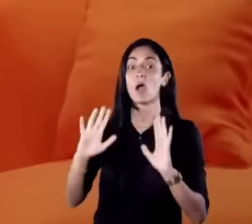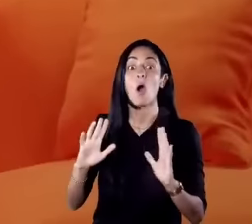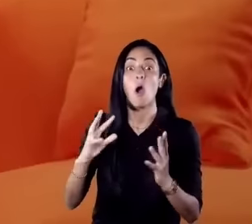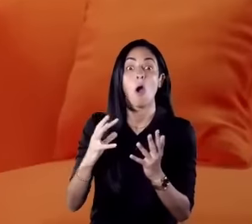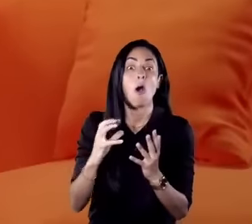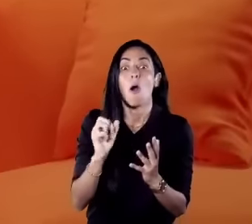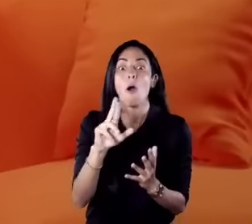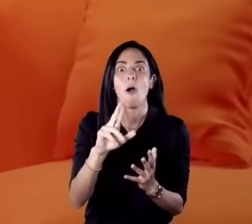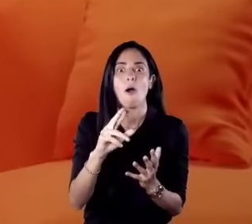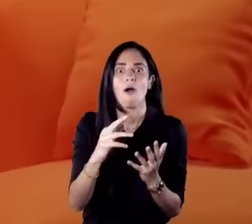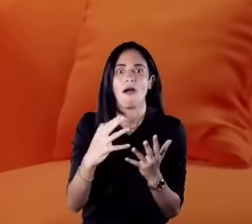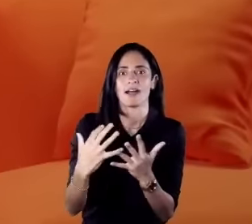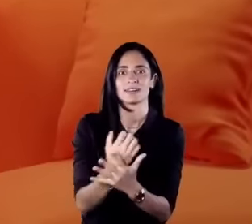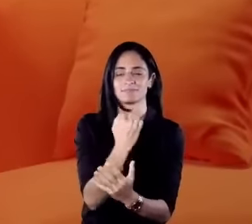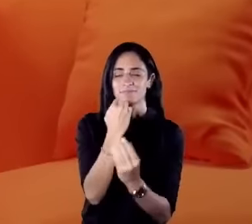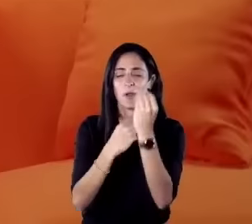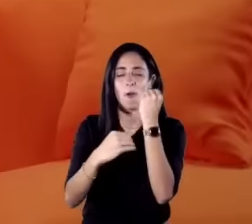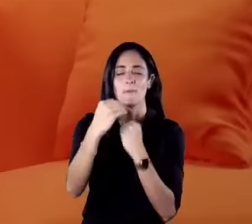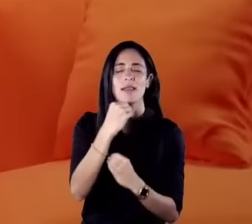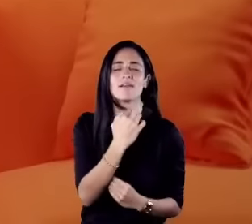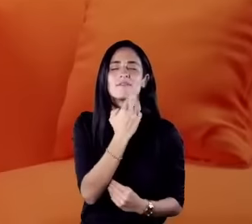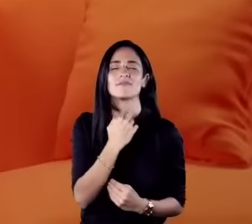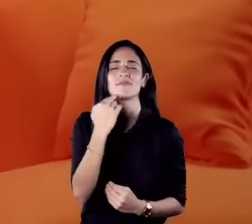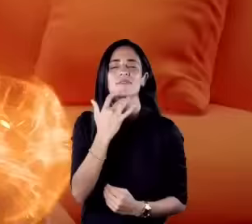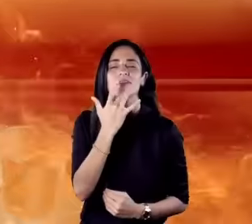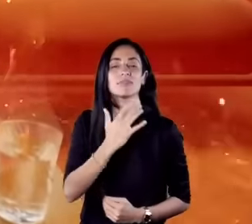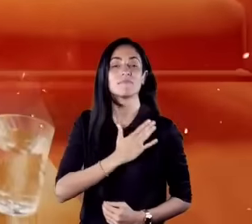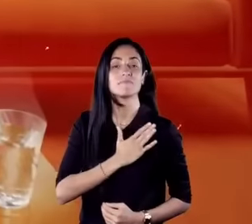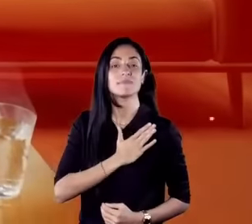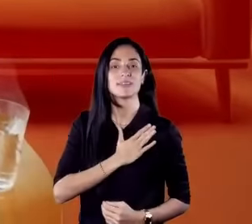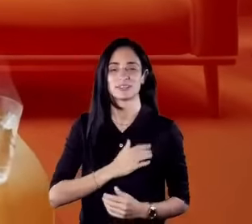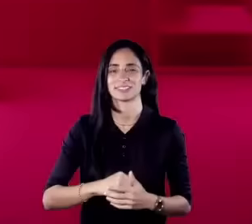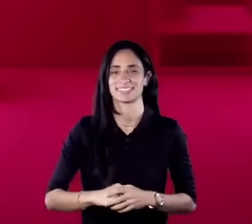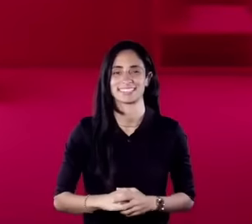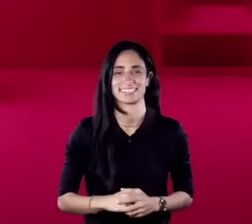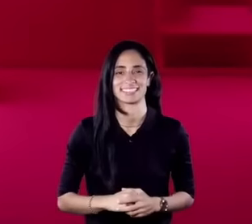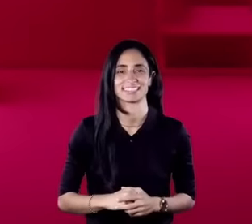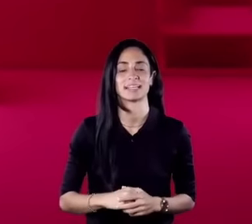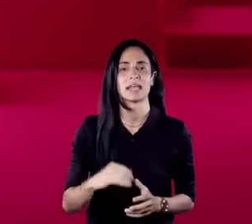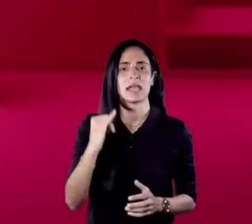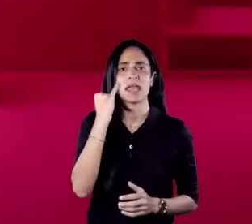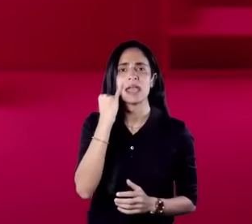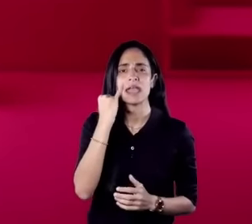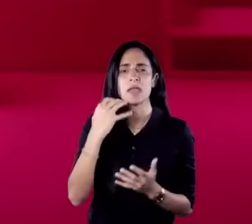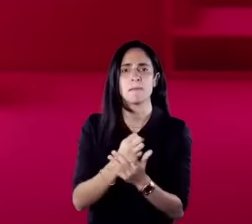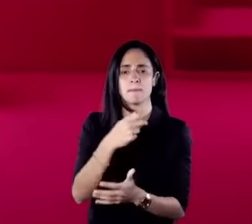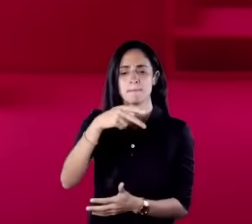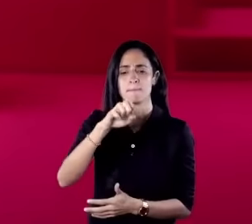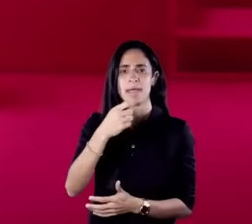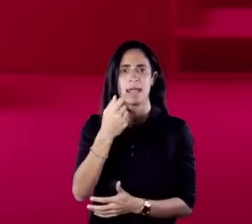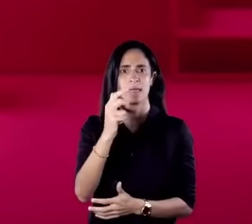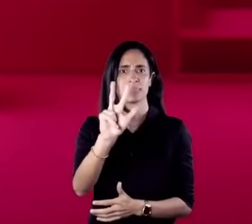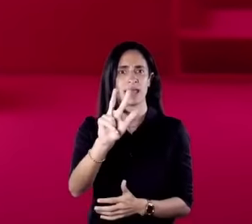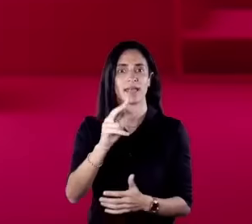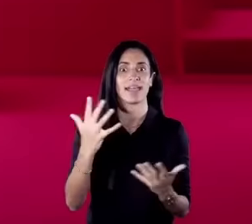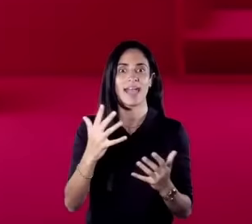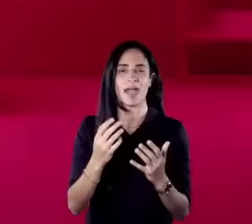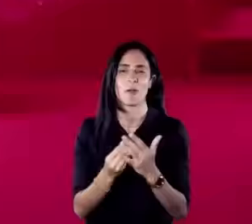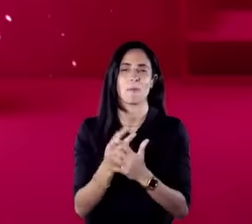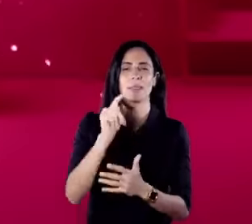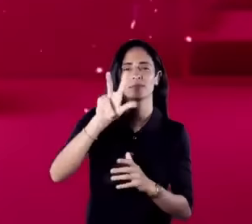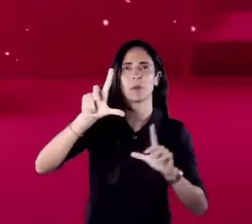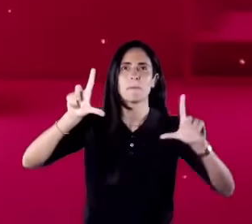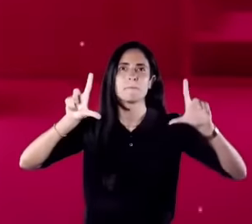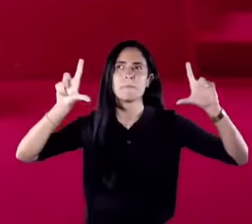O mejor, me voy a mi restaurante favorito. ¿Qué yo haría si me pego en el Pega 3? Me compro un